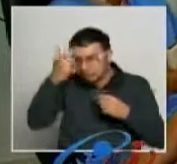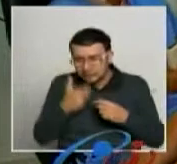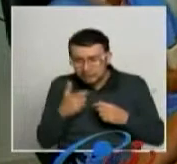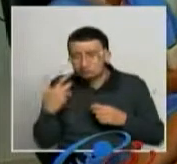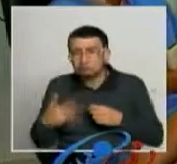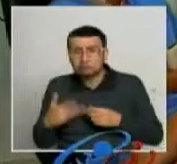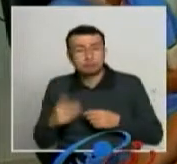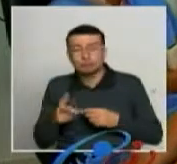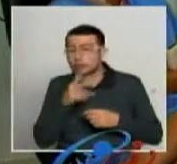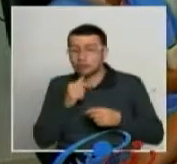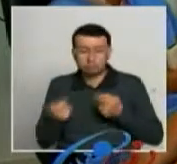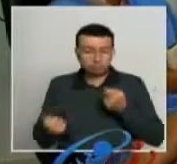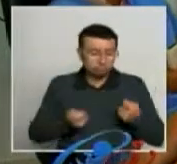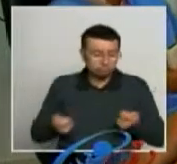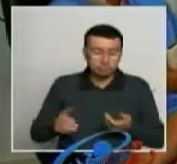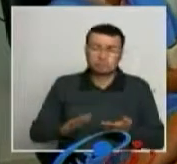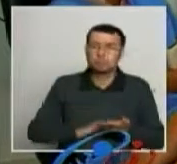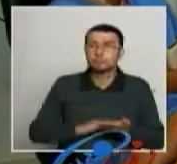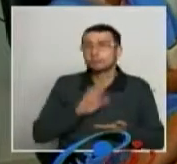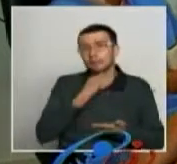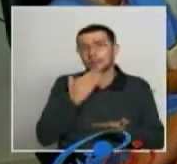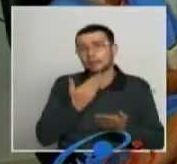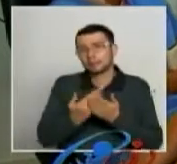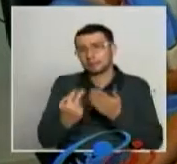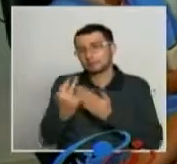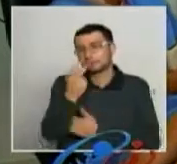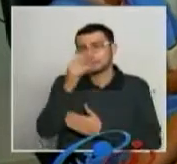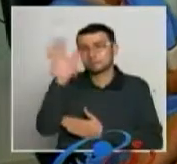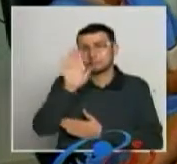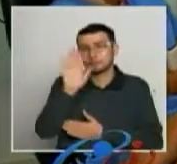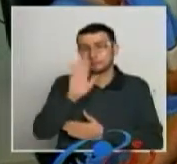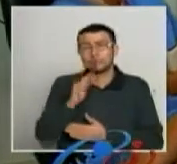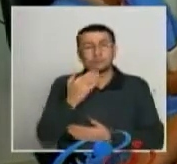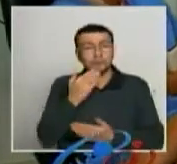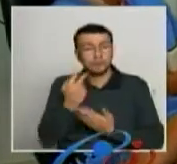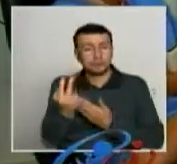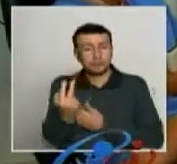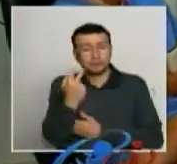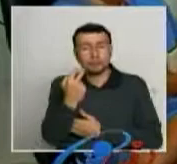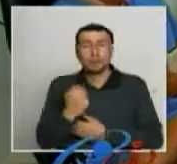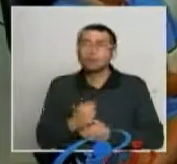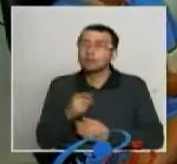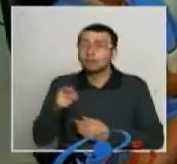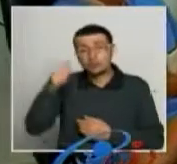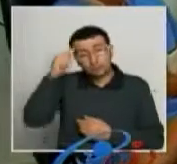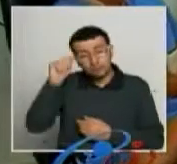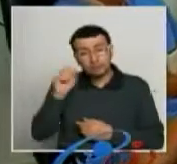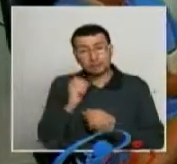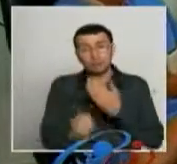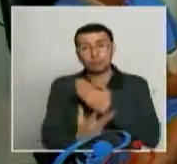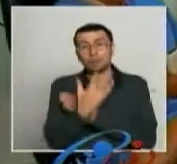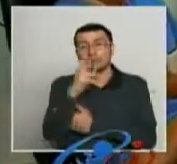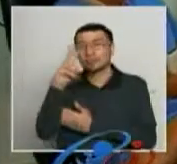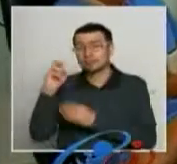método diagnóstico como el ecodoppler. Muchas gracias a todos ustedes por estar con nosotros. No olviden 5 de la mañana y